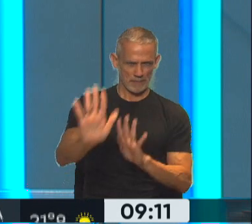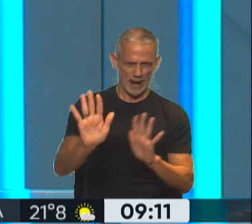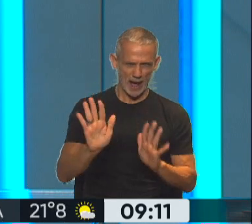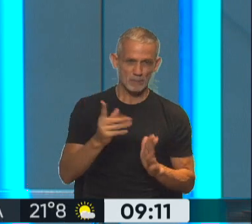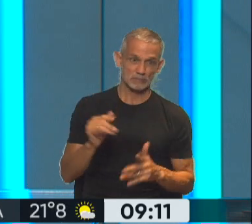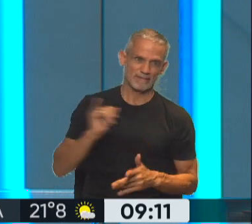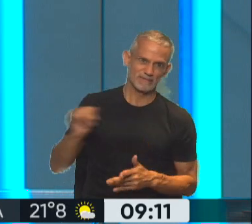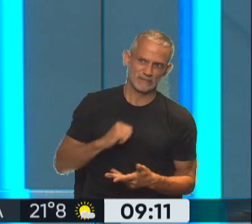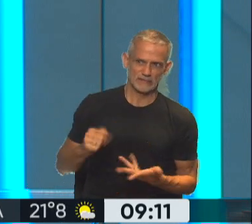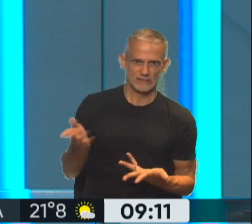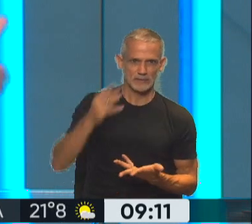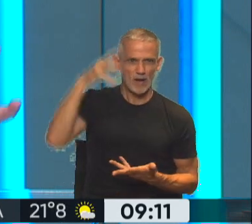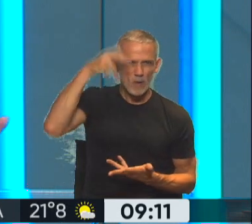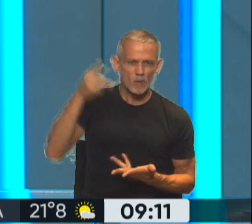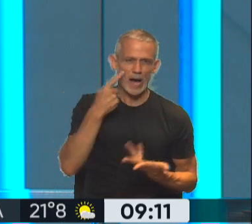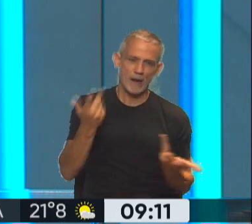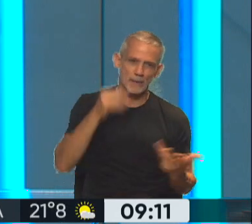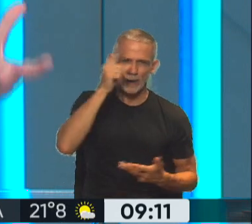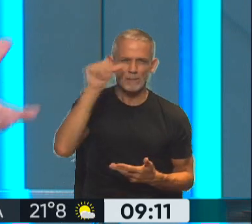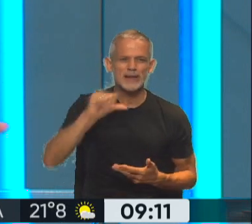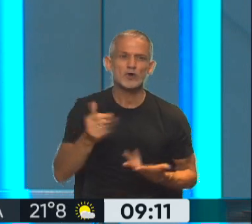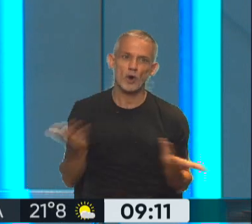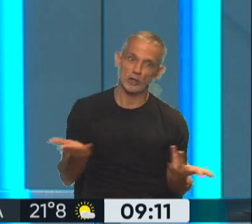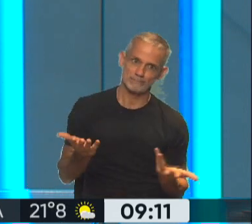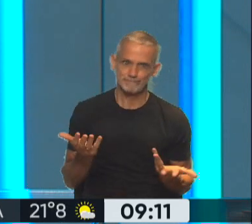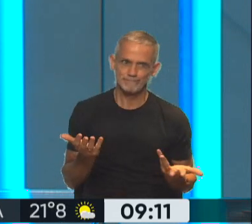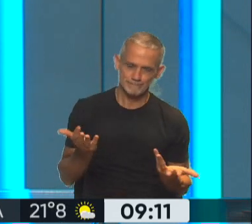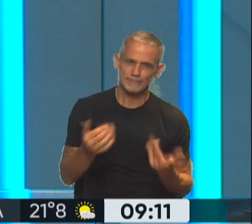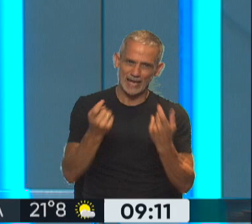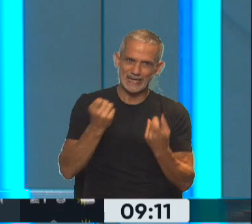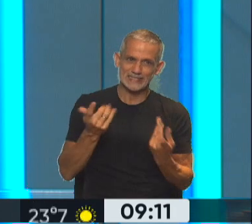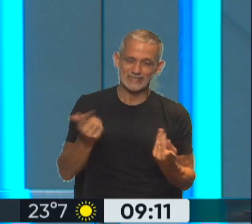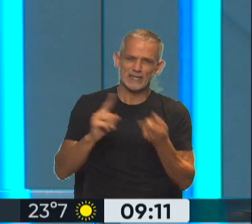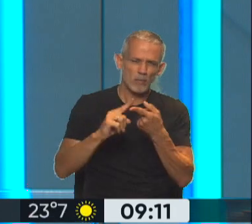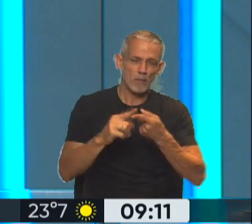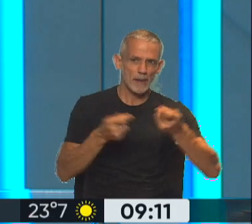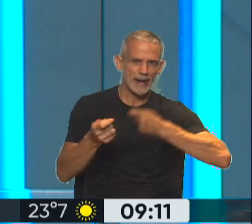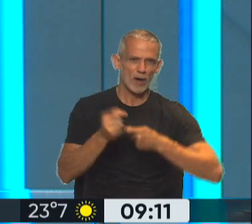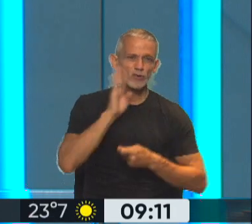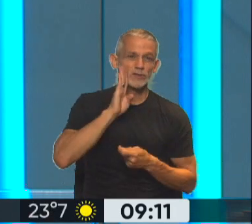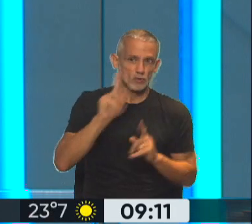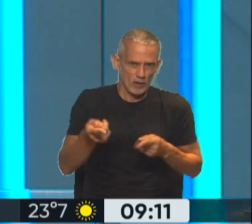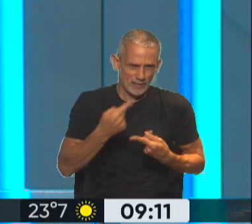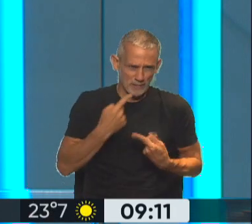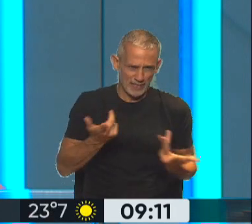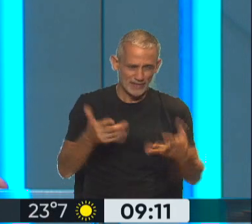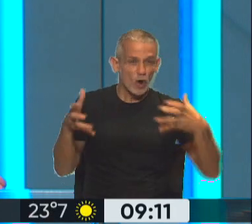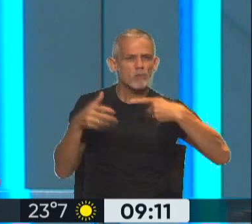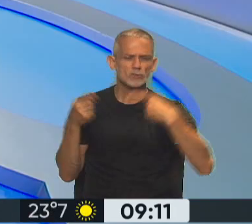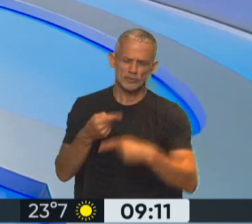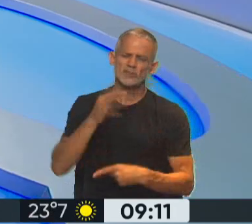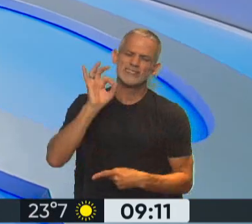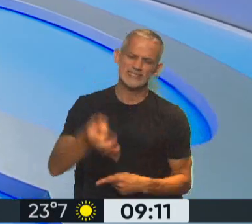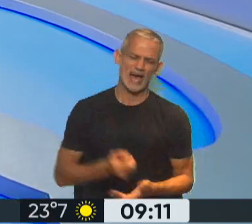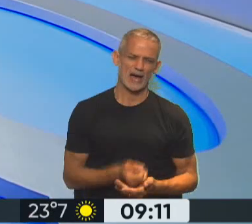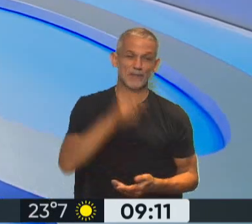decirle a Patricia bullrich que igualmente hay que mirar a Venezuela por el petróleo que tiene las necesidades que hoy en día incluso Estados Unidos manifiesta O sea desde la oposición también entiendo